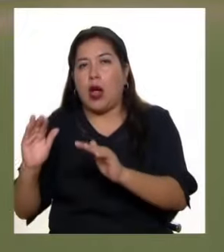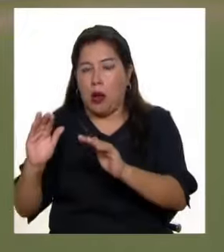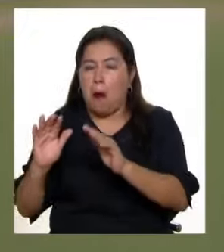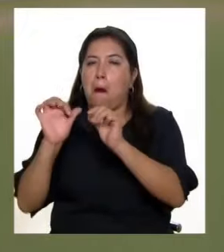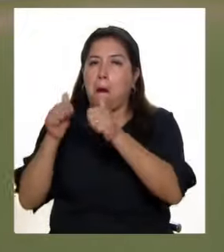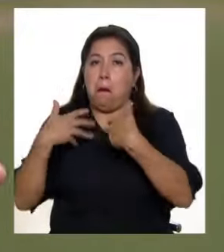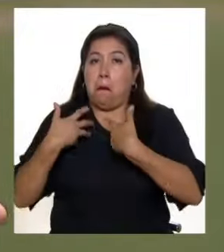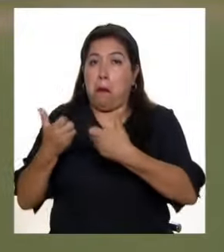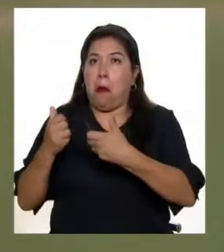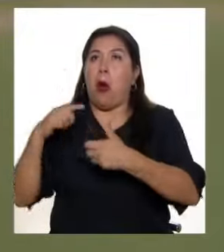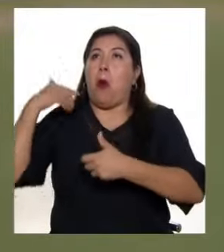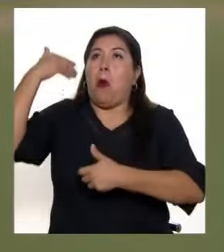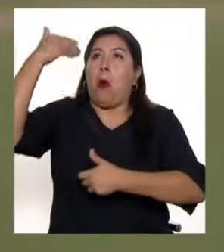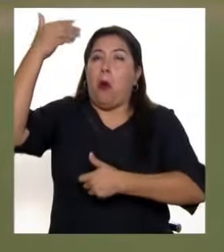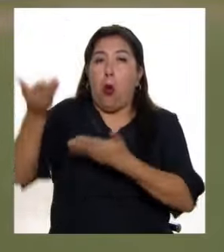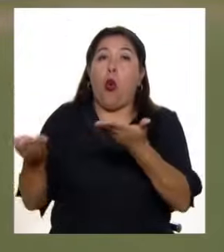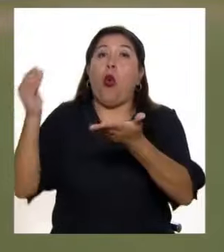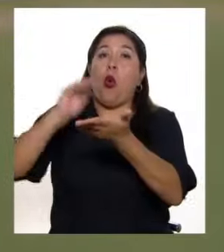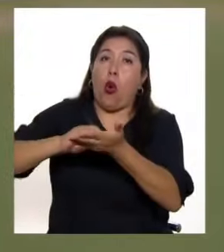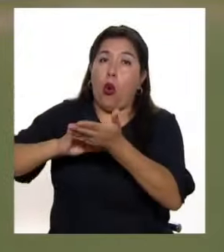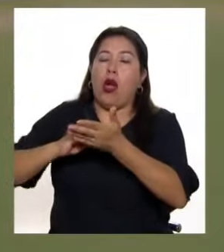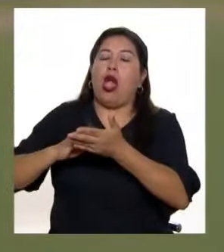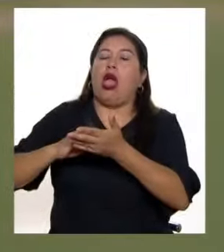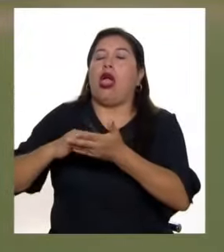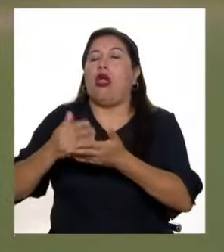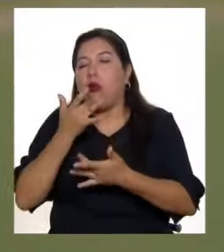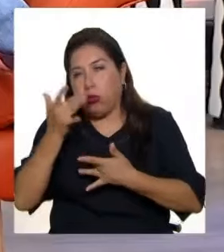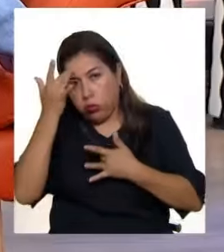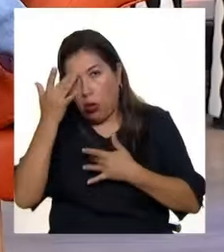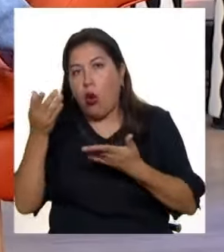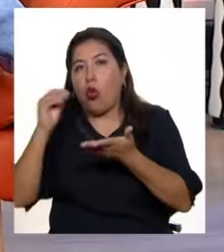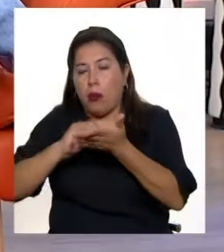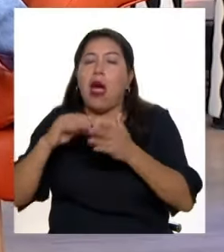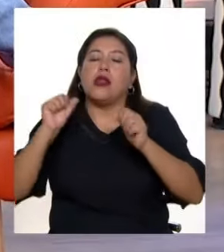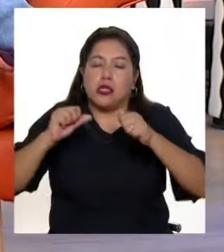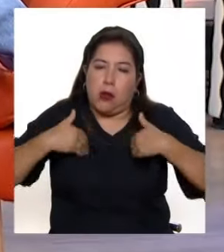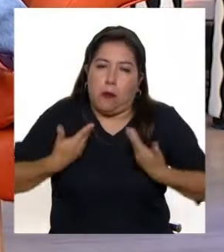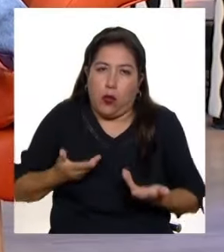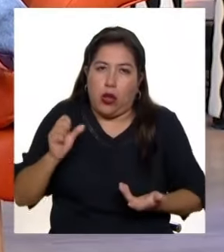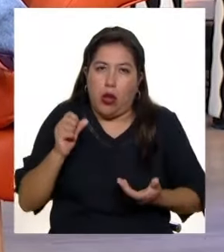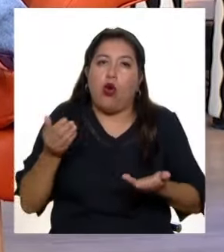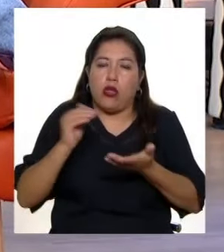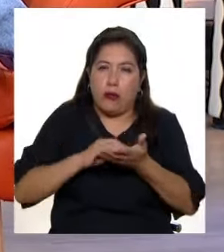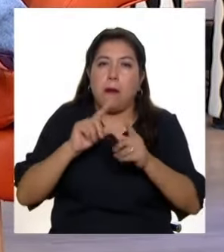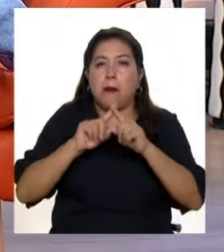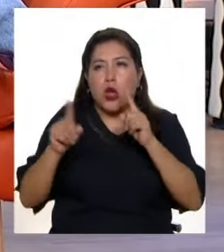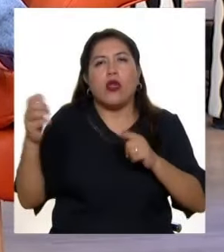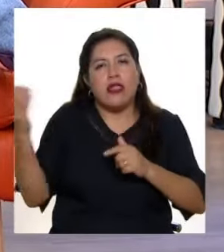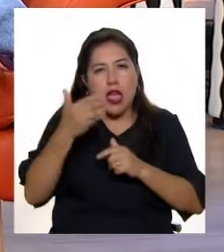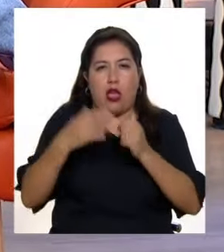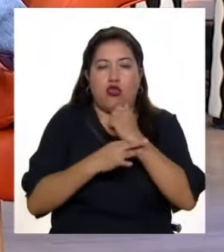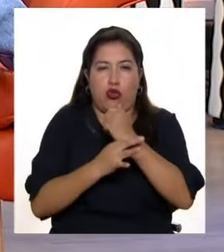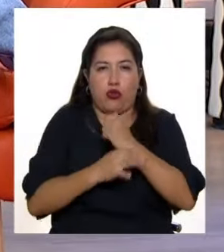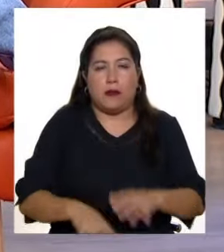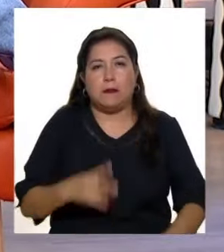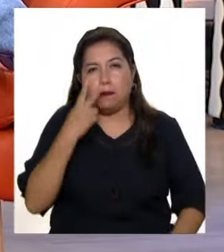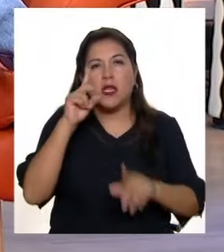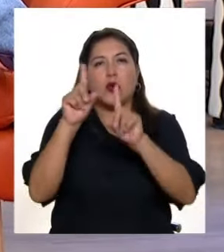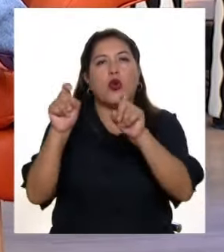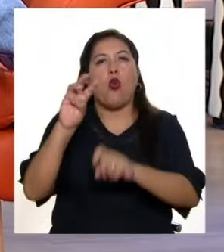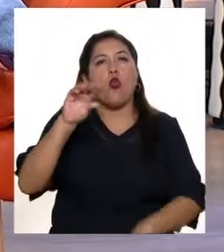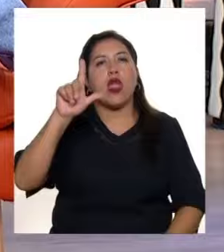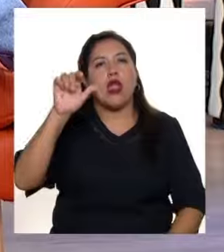e inmediatamente ir al médico para que continúe en el tratamiento. Para continuar el tratamiento. ¿No? Okay, otra preguntita, perfecto. Doctor. Claro. Wilmer Romero de San Martín de Porros. Adelante, Wilmer,